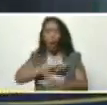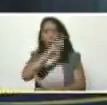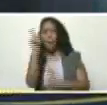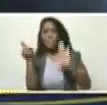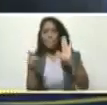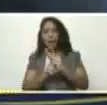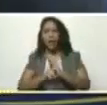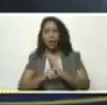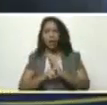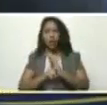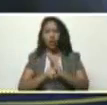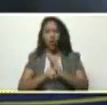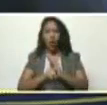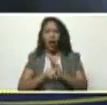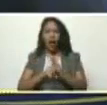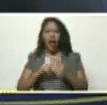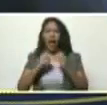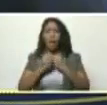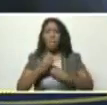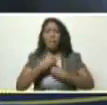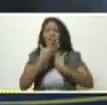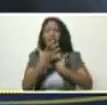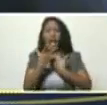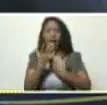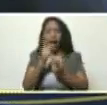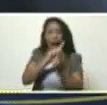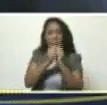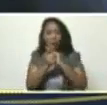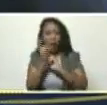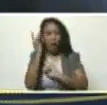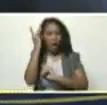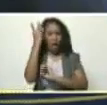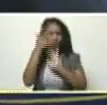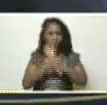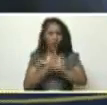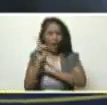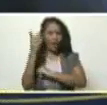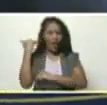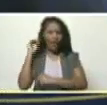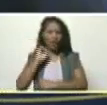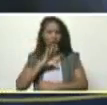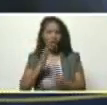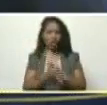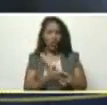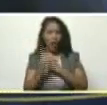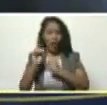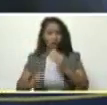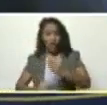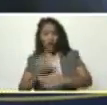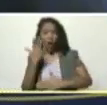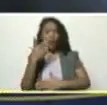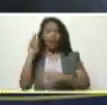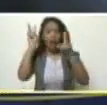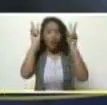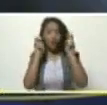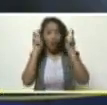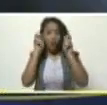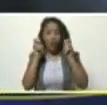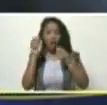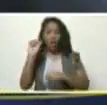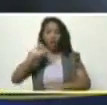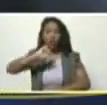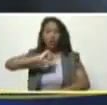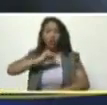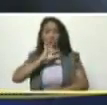totalmente, valga la expresión, desfigurado de quien fue el fundador de la nueva